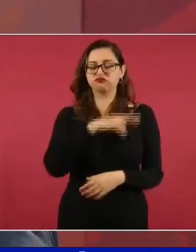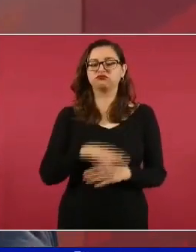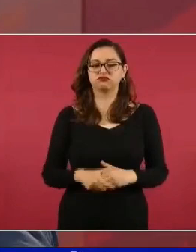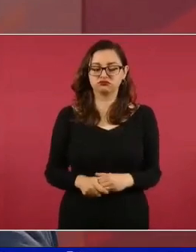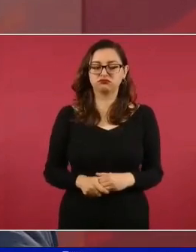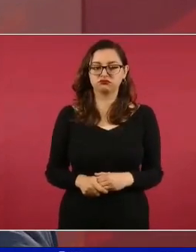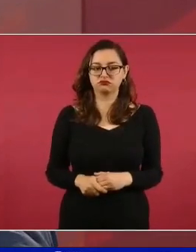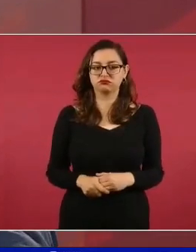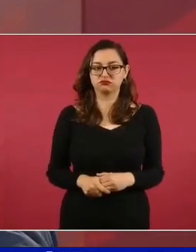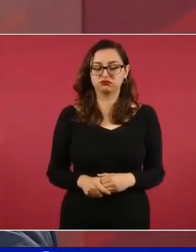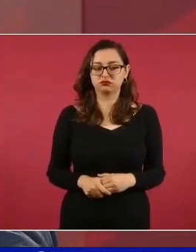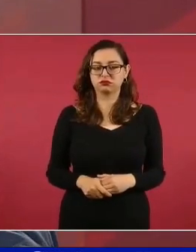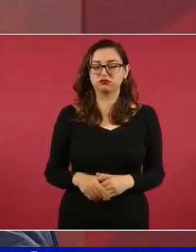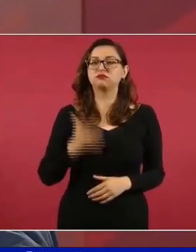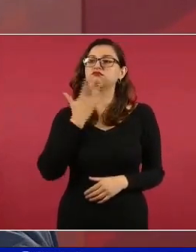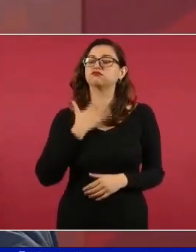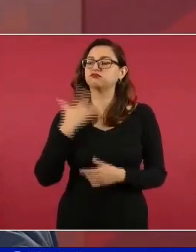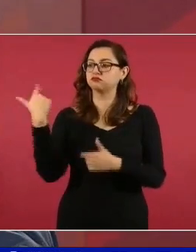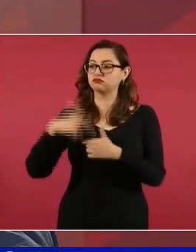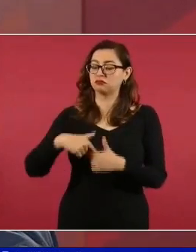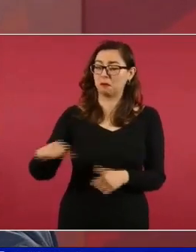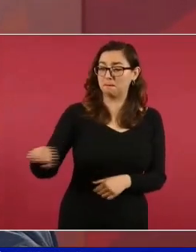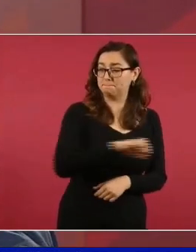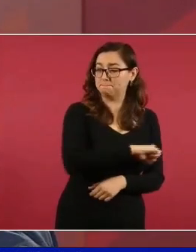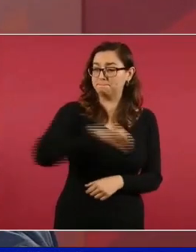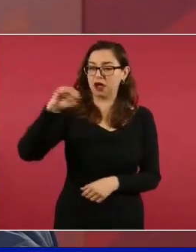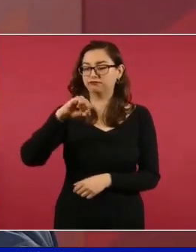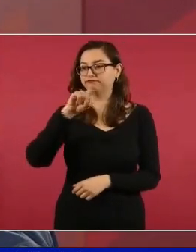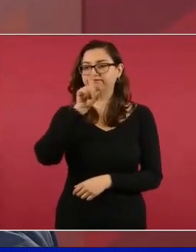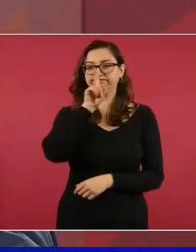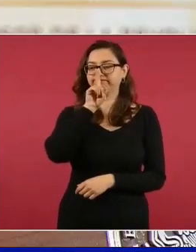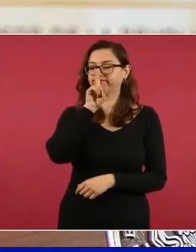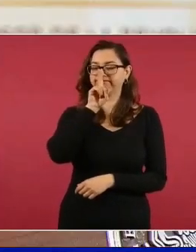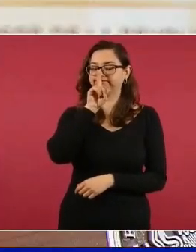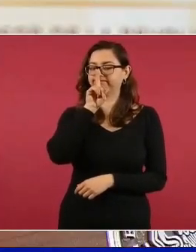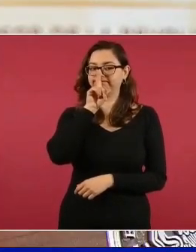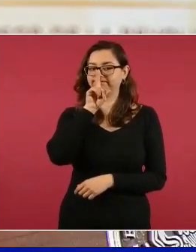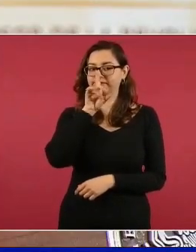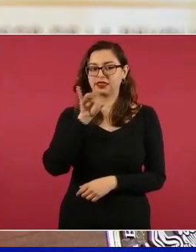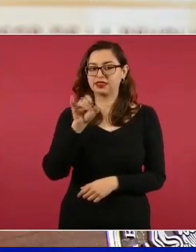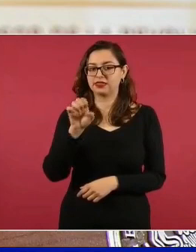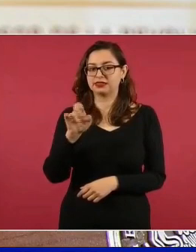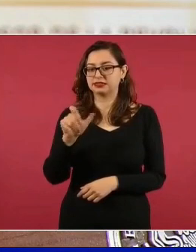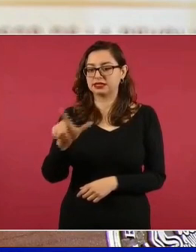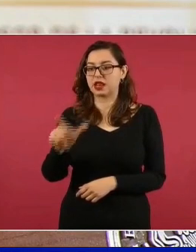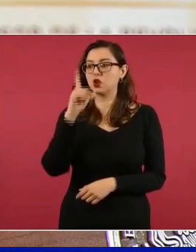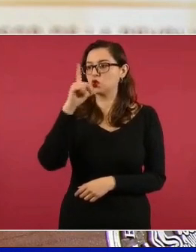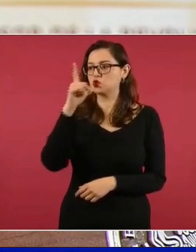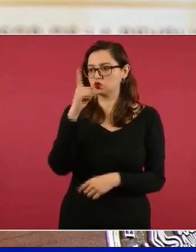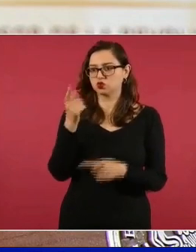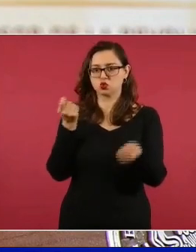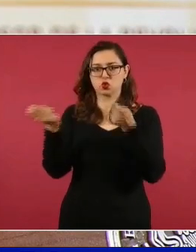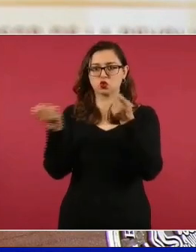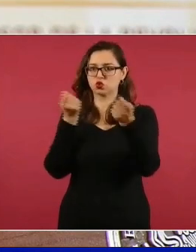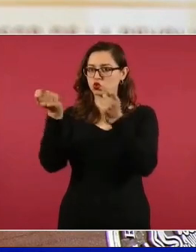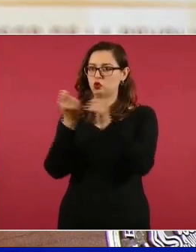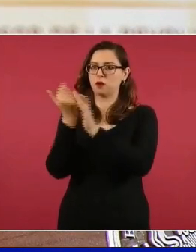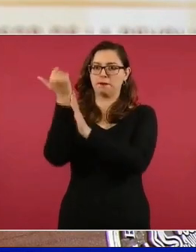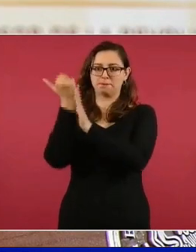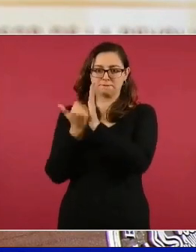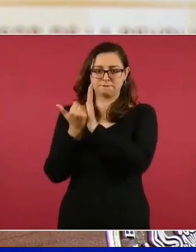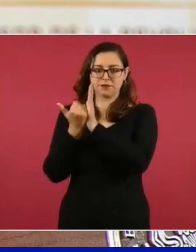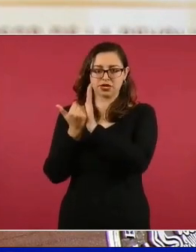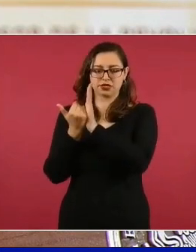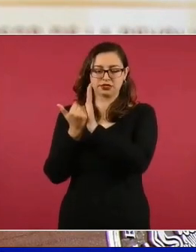de no aumentar el precio de las gasolinas, del diésel y de la luz.